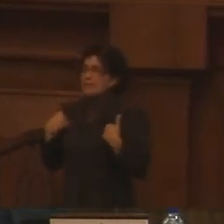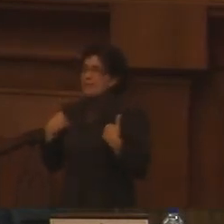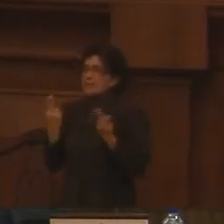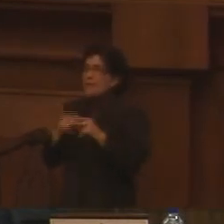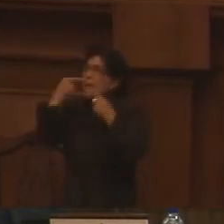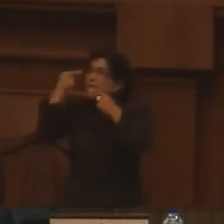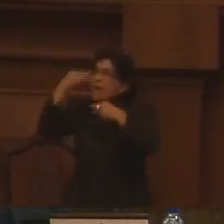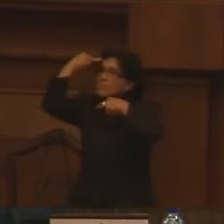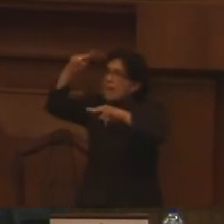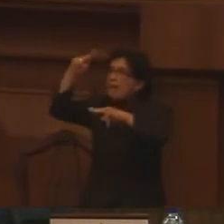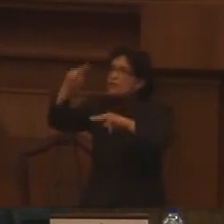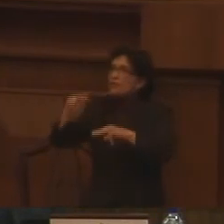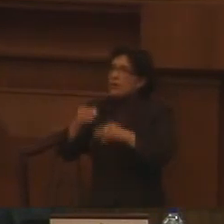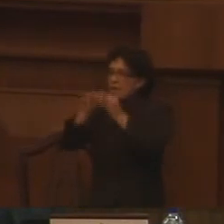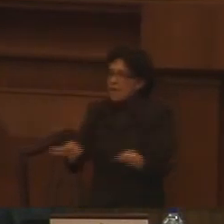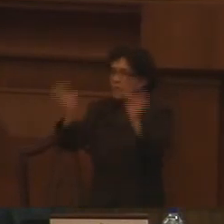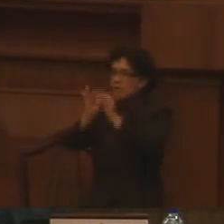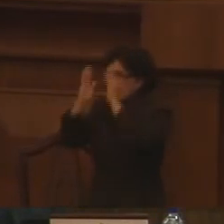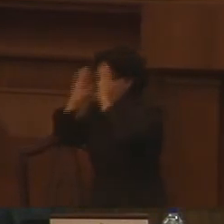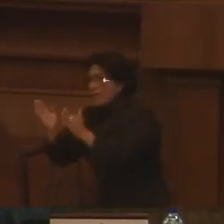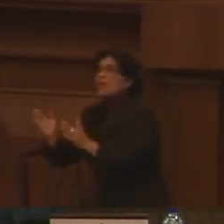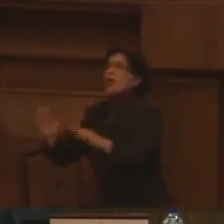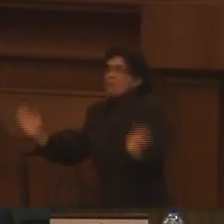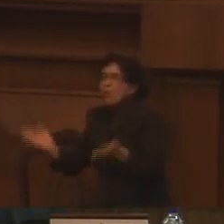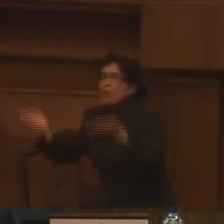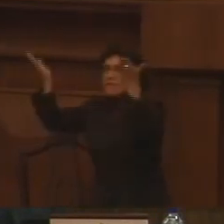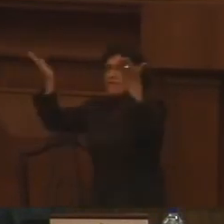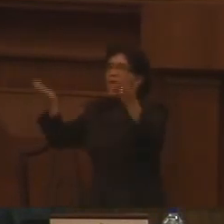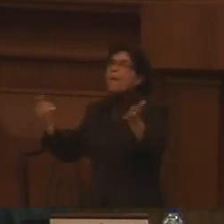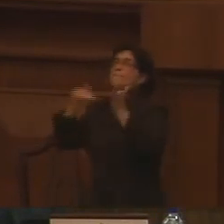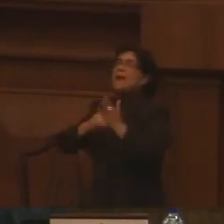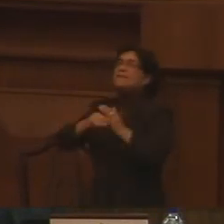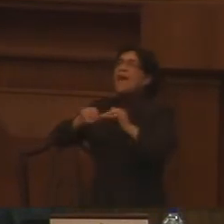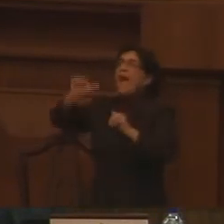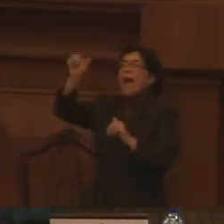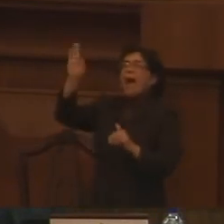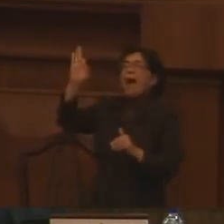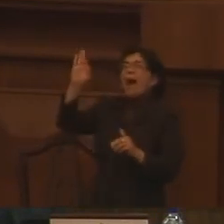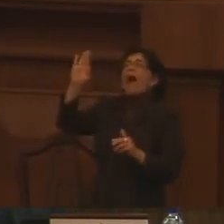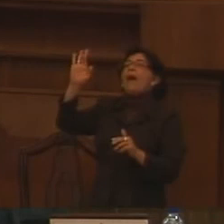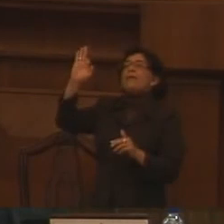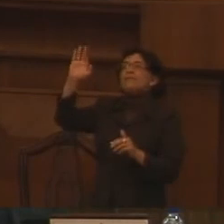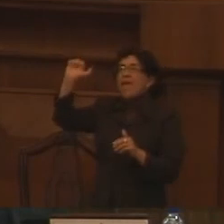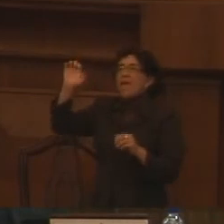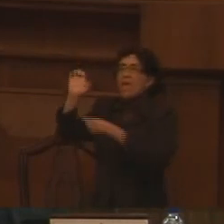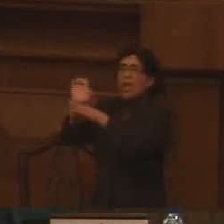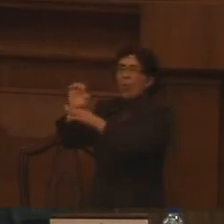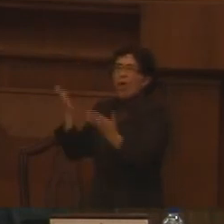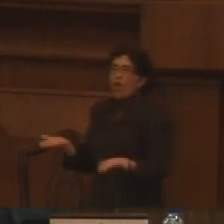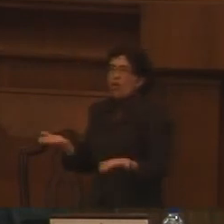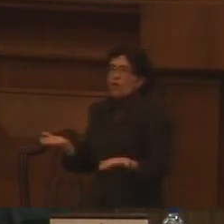Estos derechos y garantías han sido recogidas en el capítulo denominado Derechos, deberes